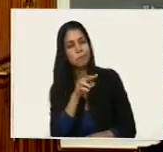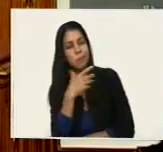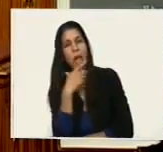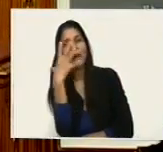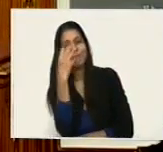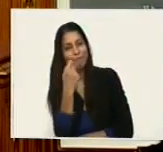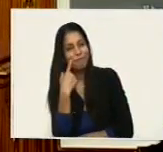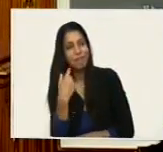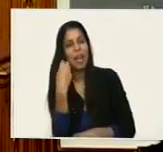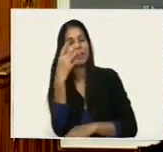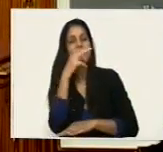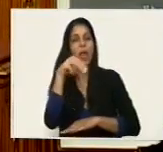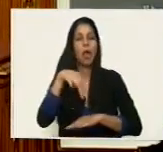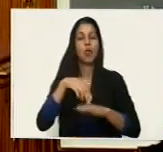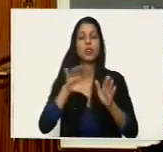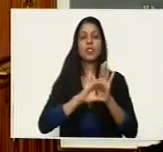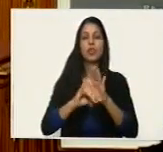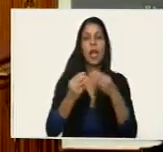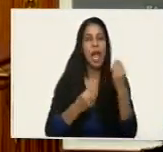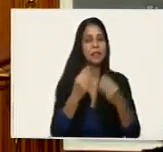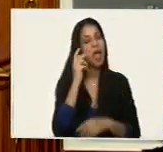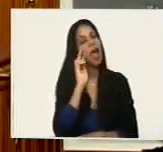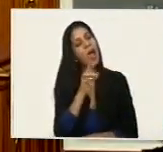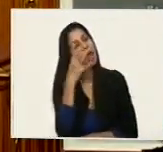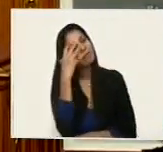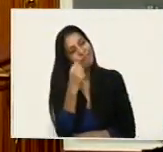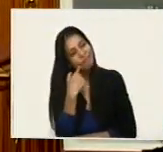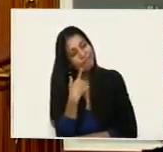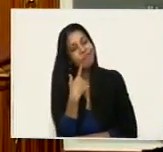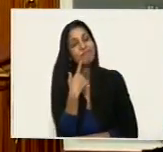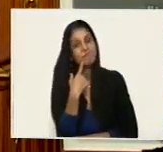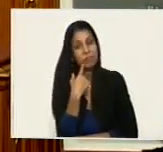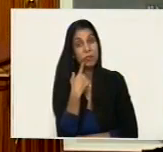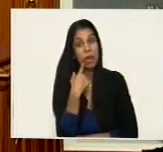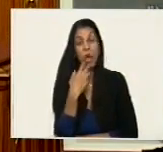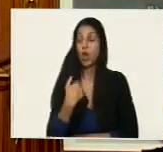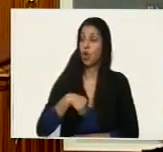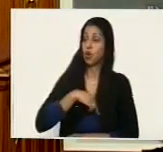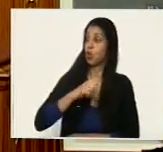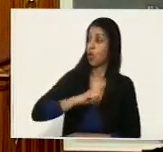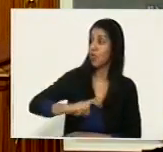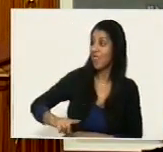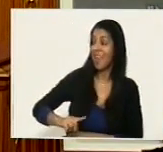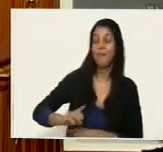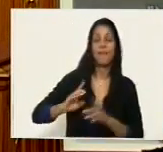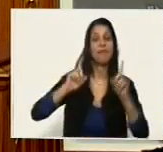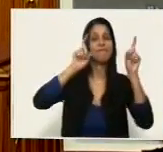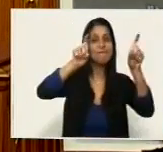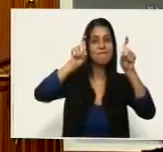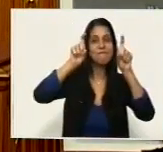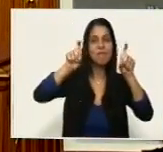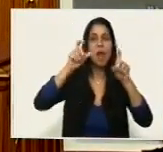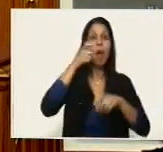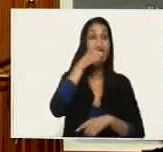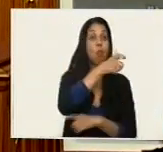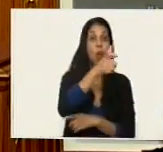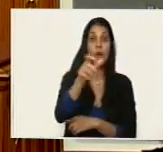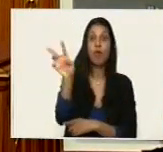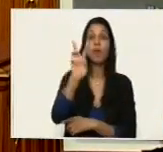Asamblea Nacional Constituyente. Tenemos que comunicarnos pedagógicamente con nuestro